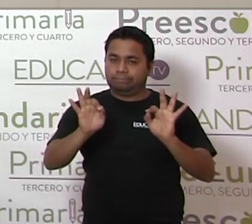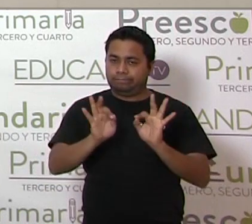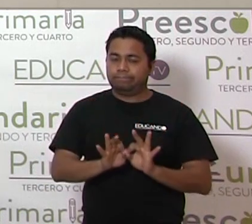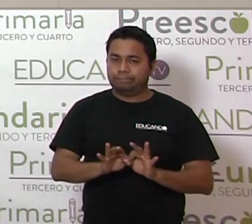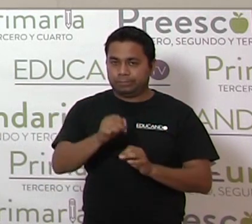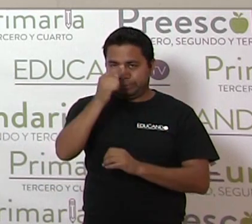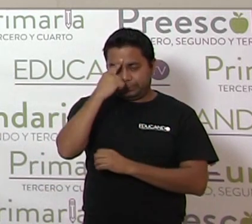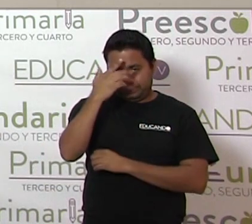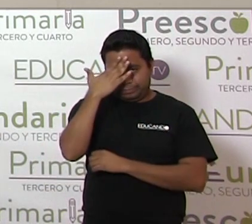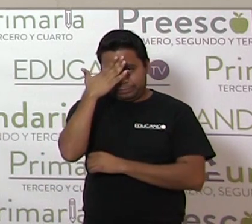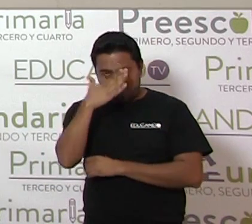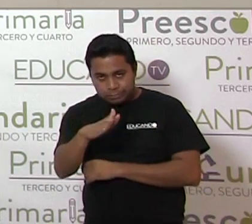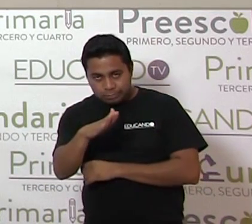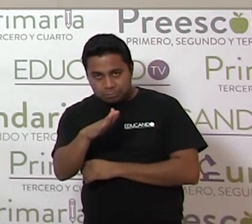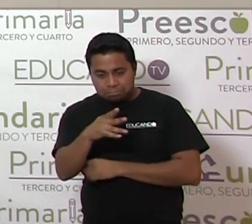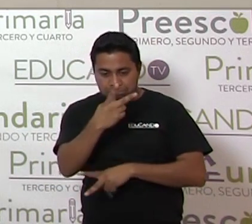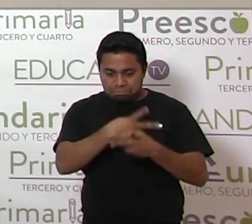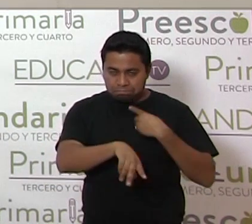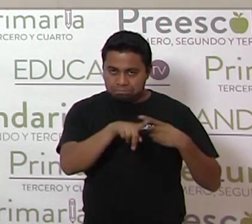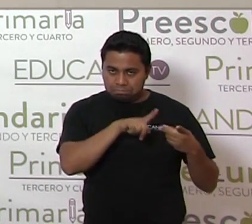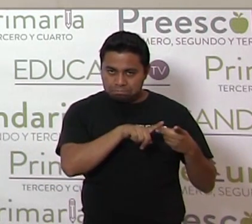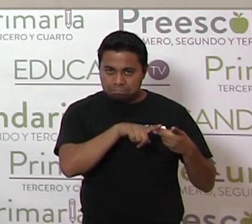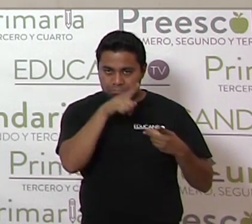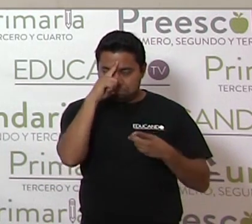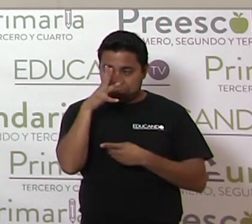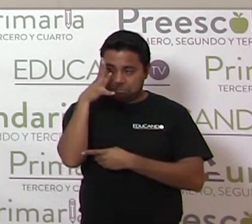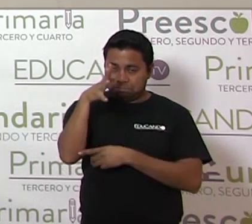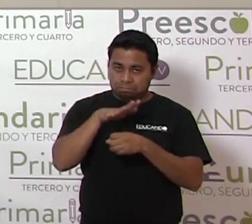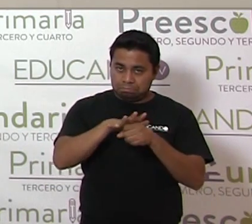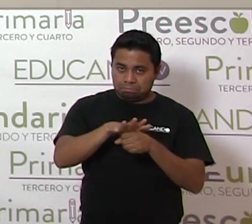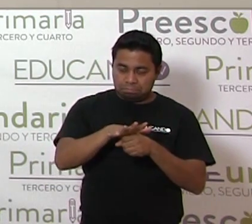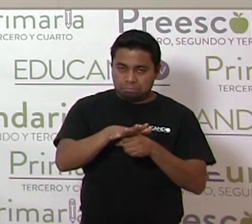para saber de dónde venimos y hacia dónde vamos.